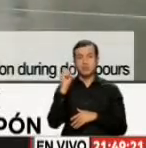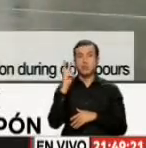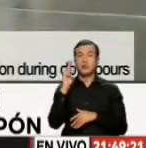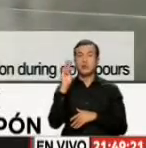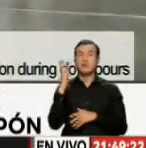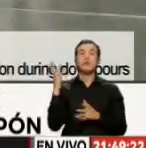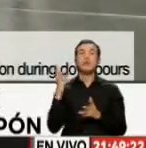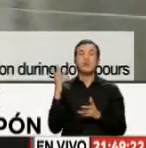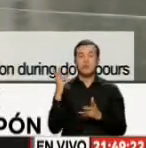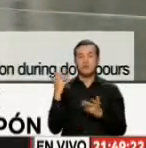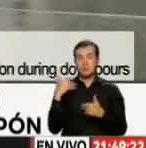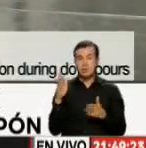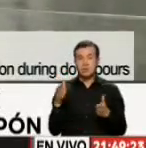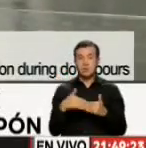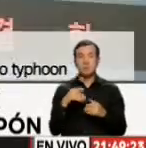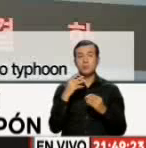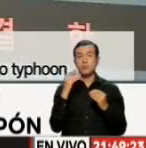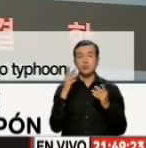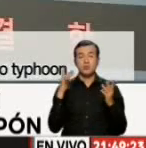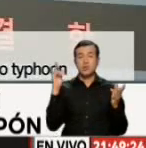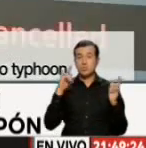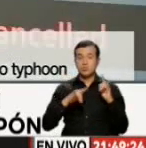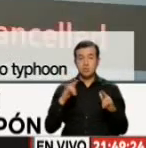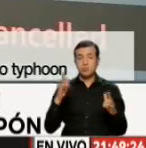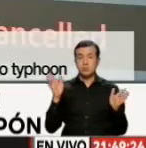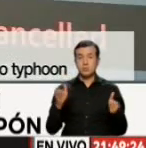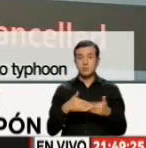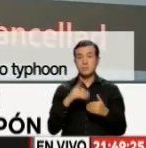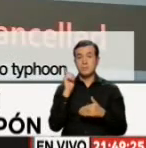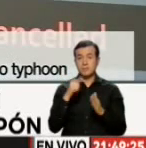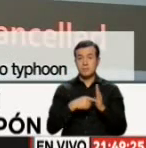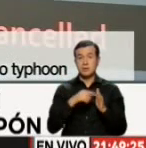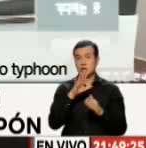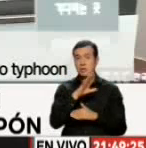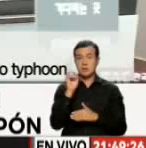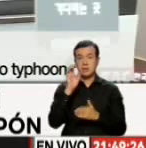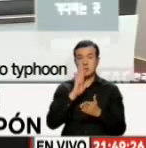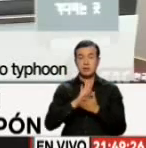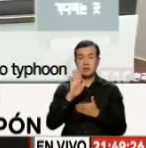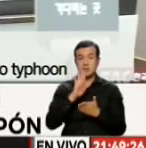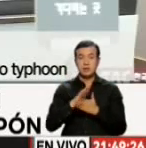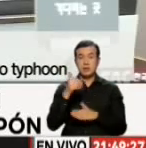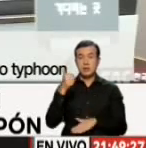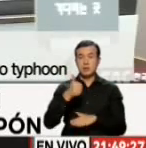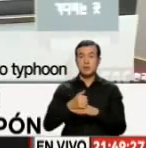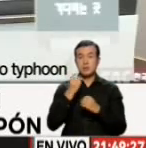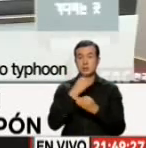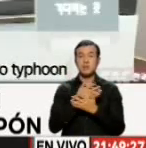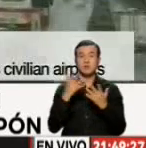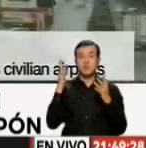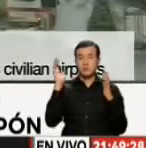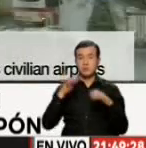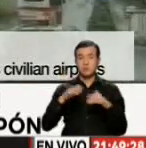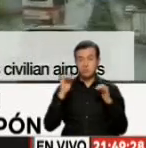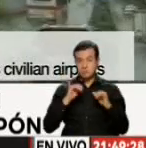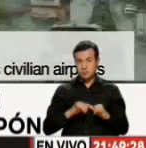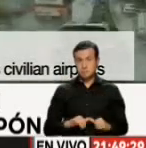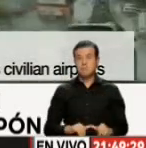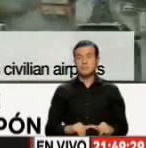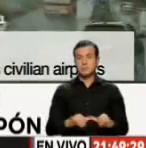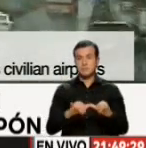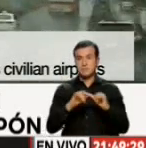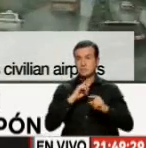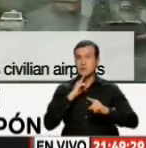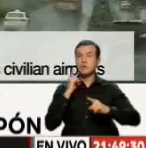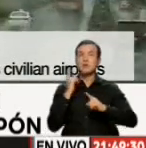hora provocaron la cancelación de cientos de vuelos y el cierre de 1.500 escuelas. Las autoridades pronostican lluvias torrenciales. En la